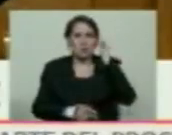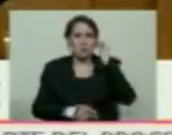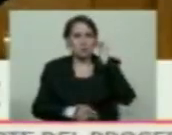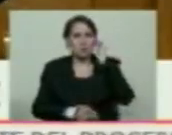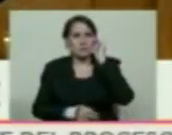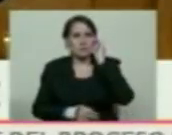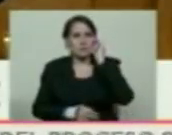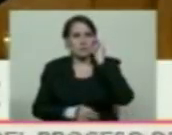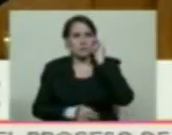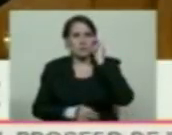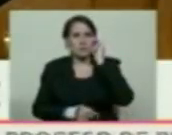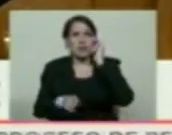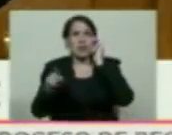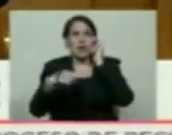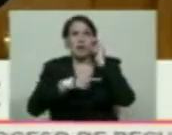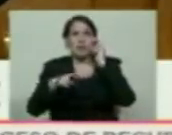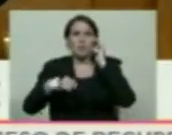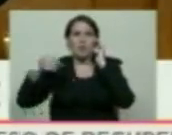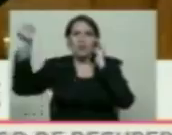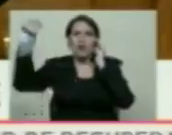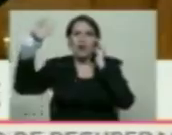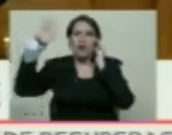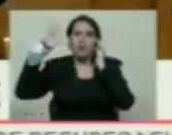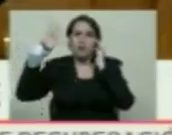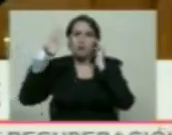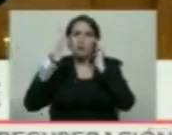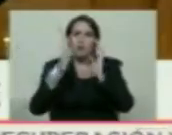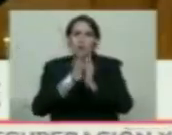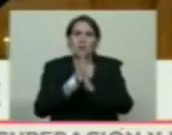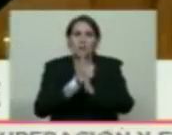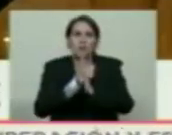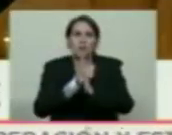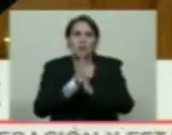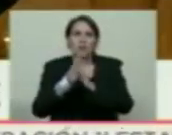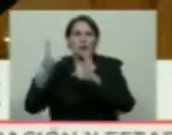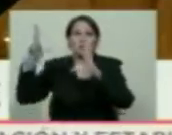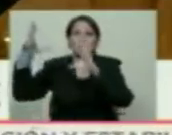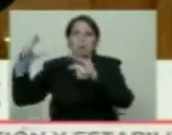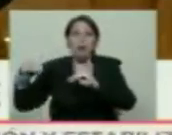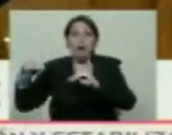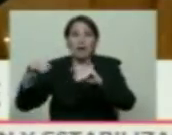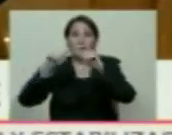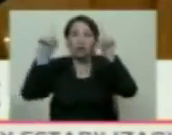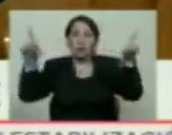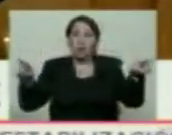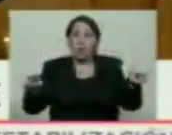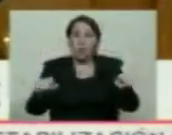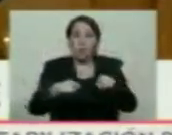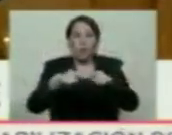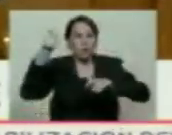aquí está nuestra luz, y que no se vaya para poner un cuadro de Chávez para que lo ilumine. Niña, 10